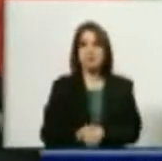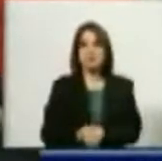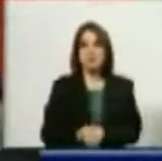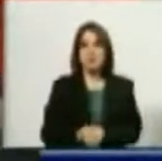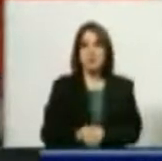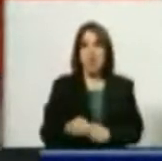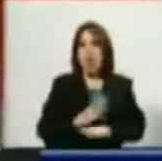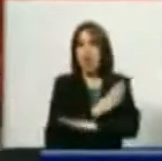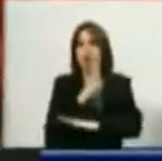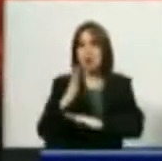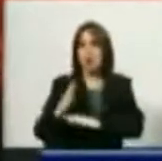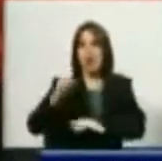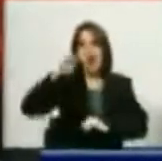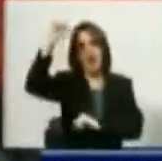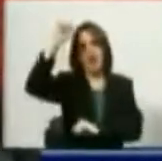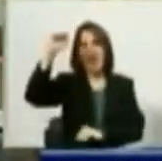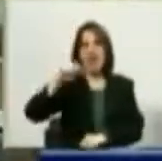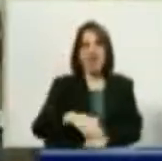tiburones